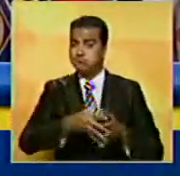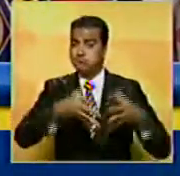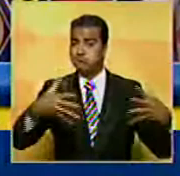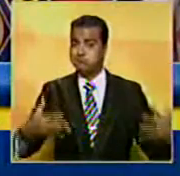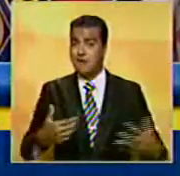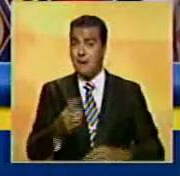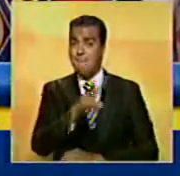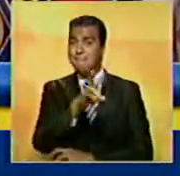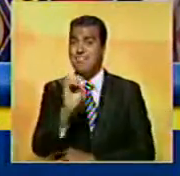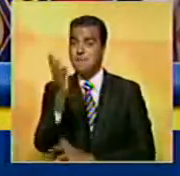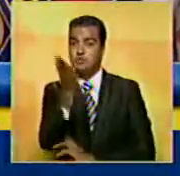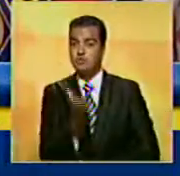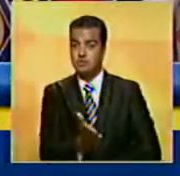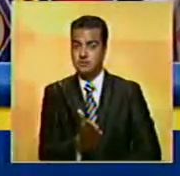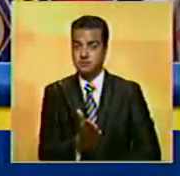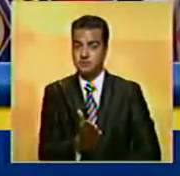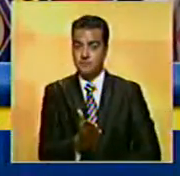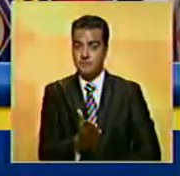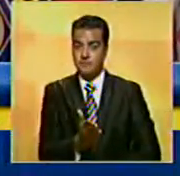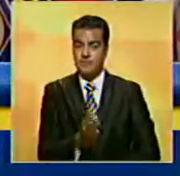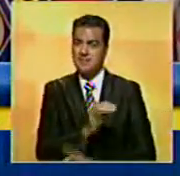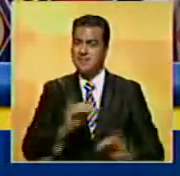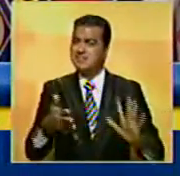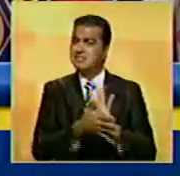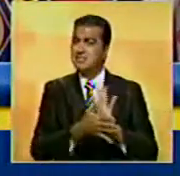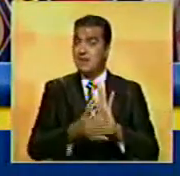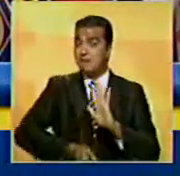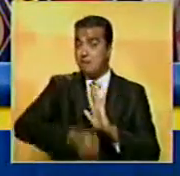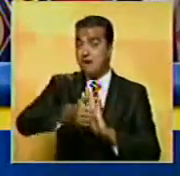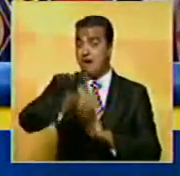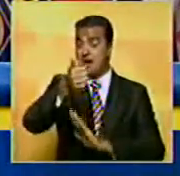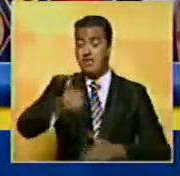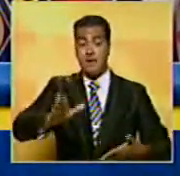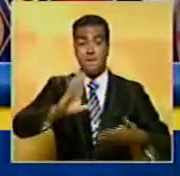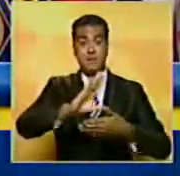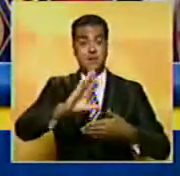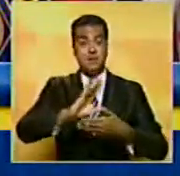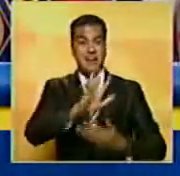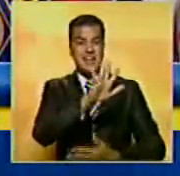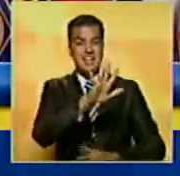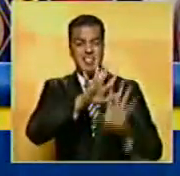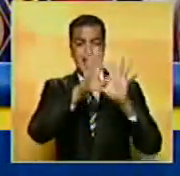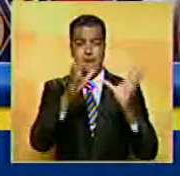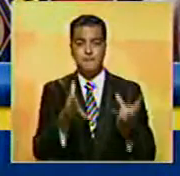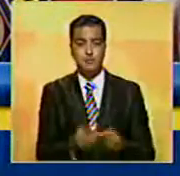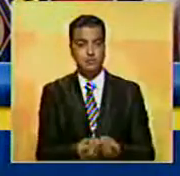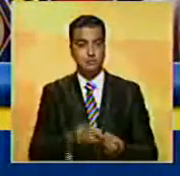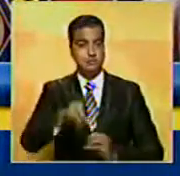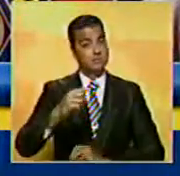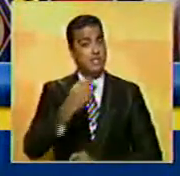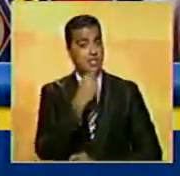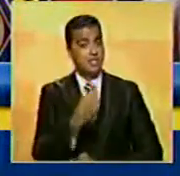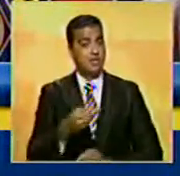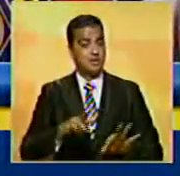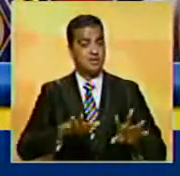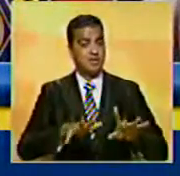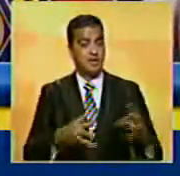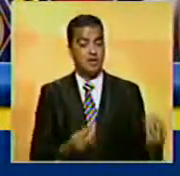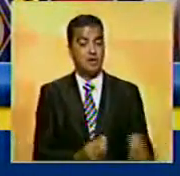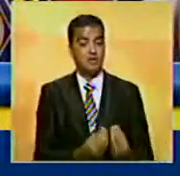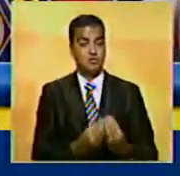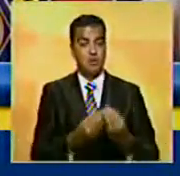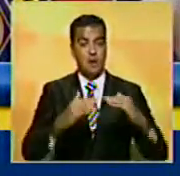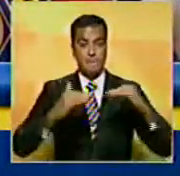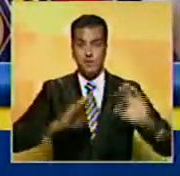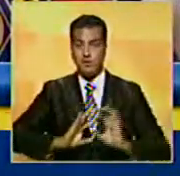de casi 20% la cual representa la tasa más alta de América y la quinta del mundo indicó además el secretario adjunto